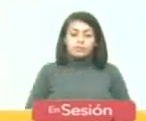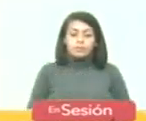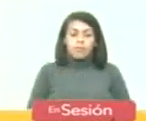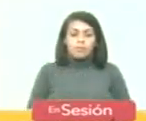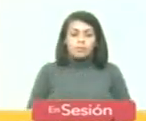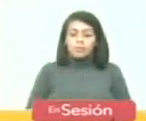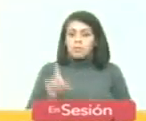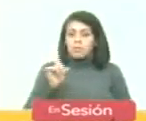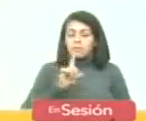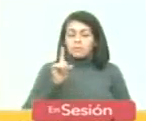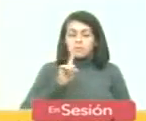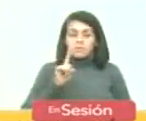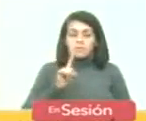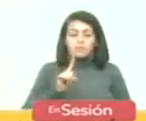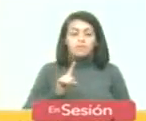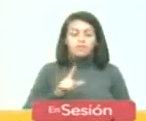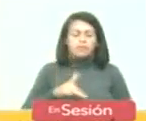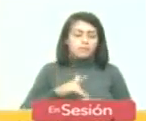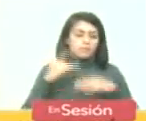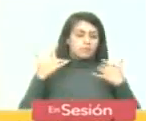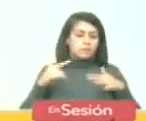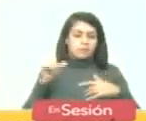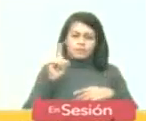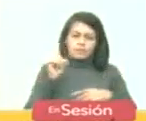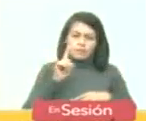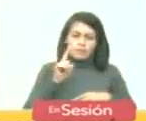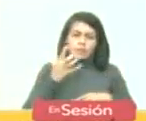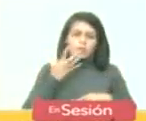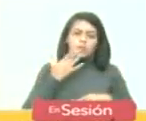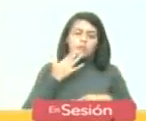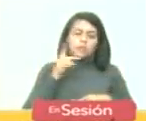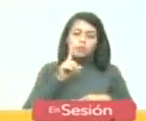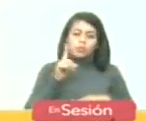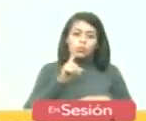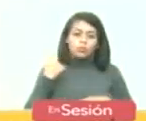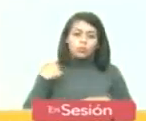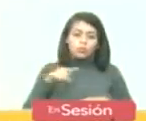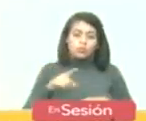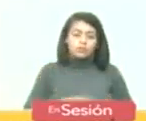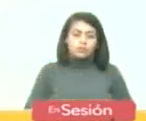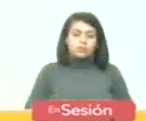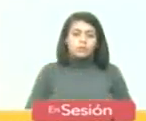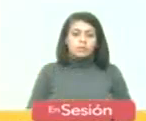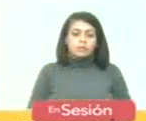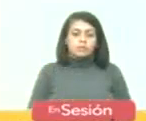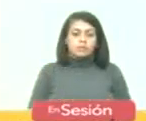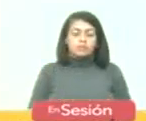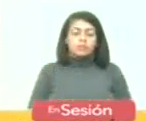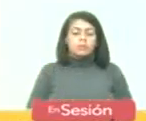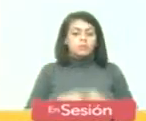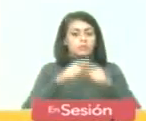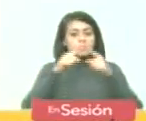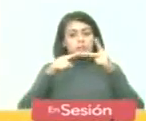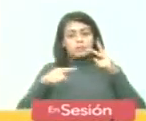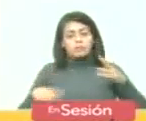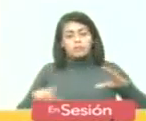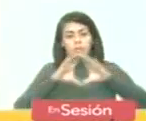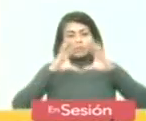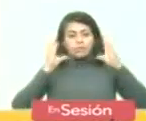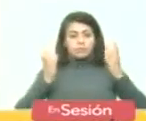que no fuese tan grave si no estuviera rodeado de una circunstancia mundial